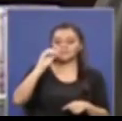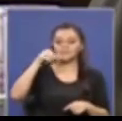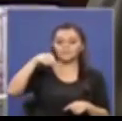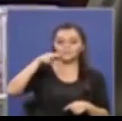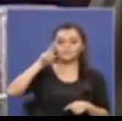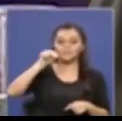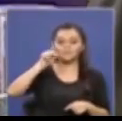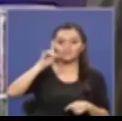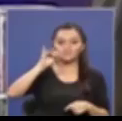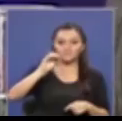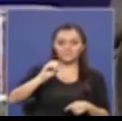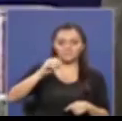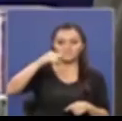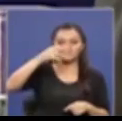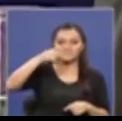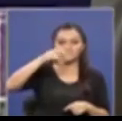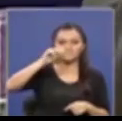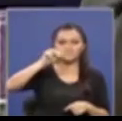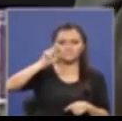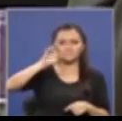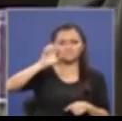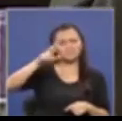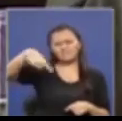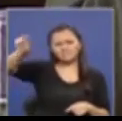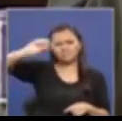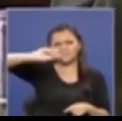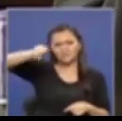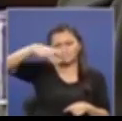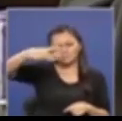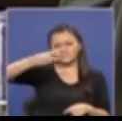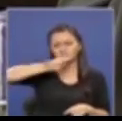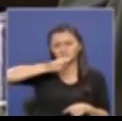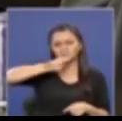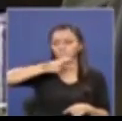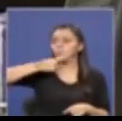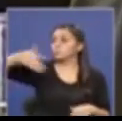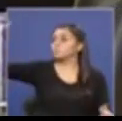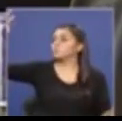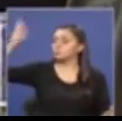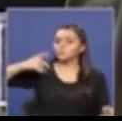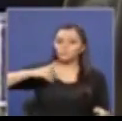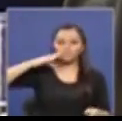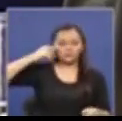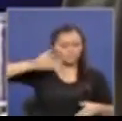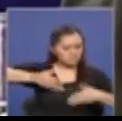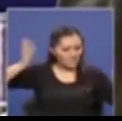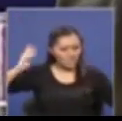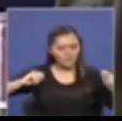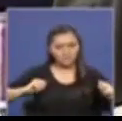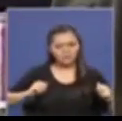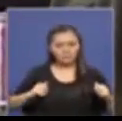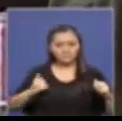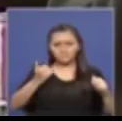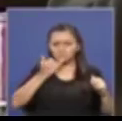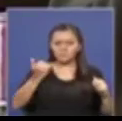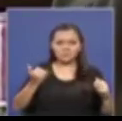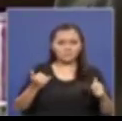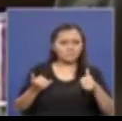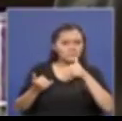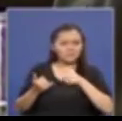etcétera, los Pinargote, los Alfonso Espinosa, parecíamos que fuéramos los tiranos, que no damos espacio al